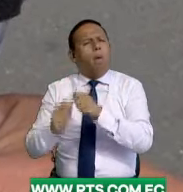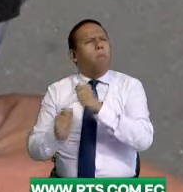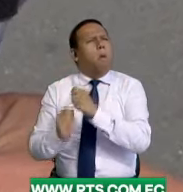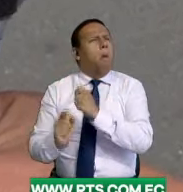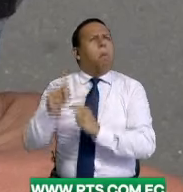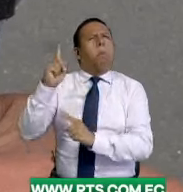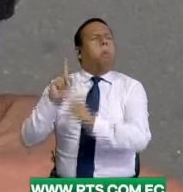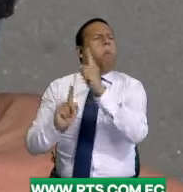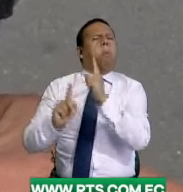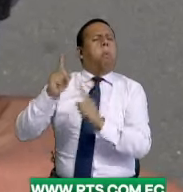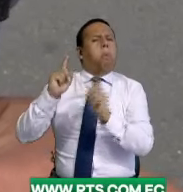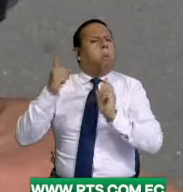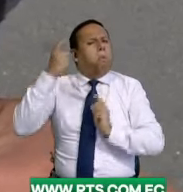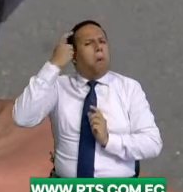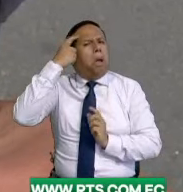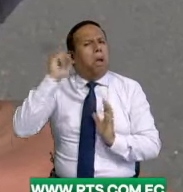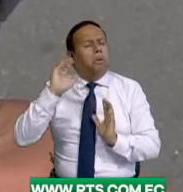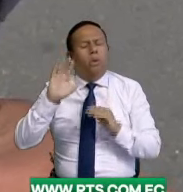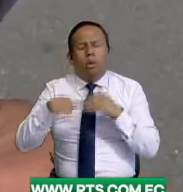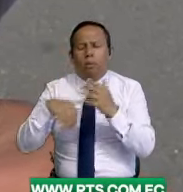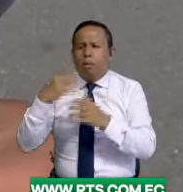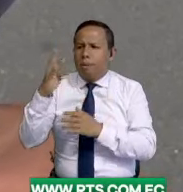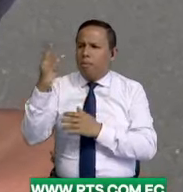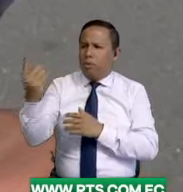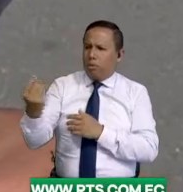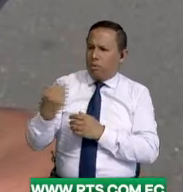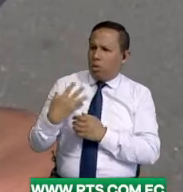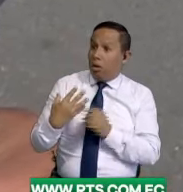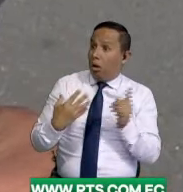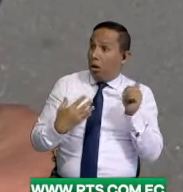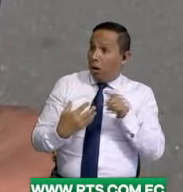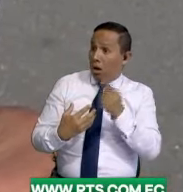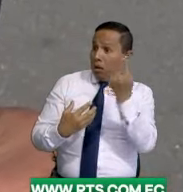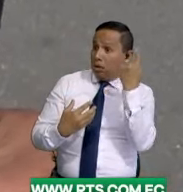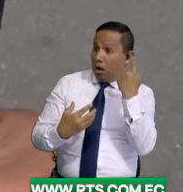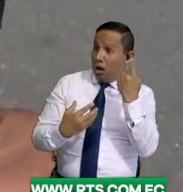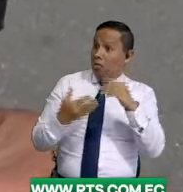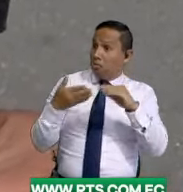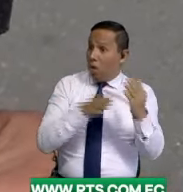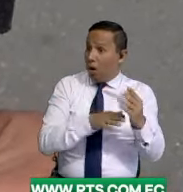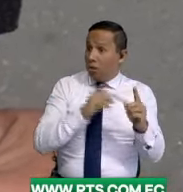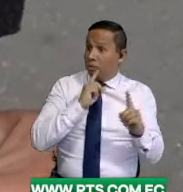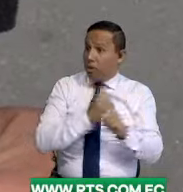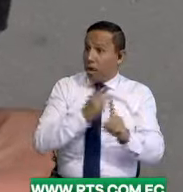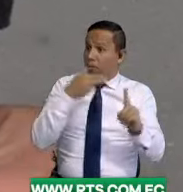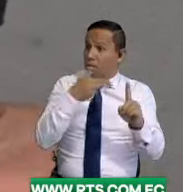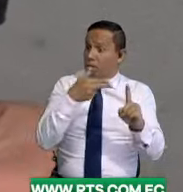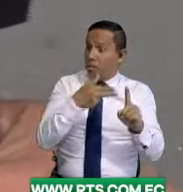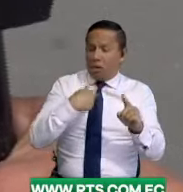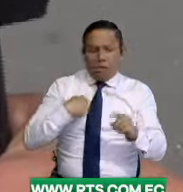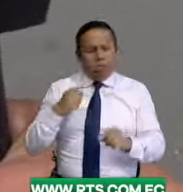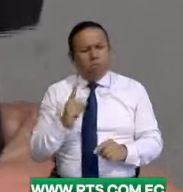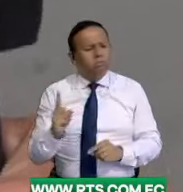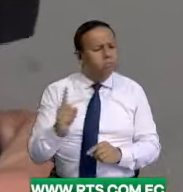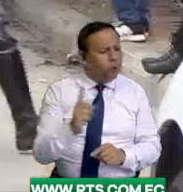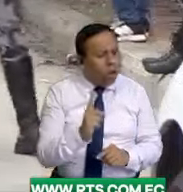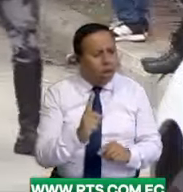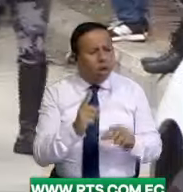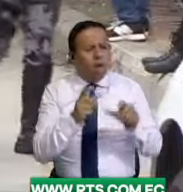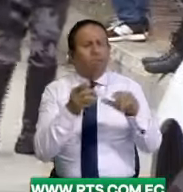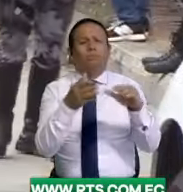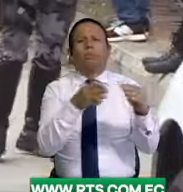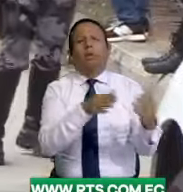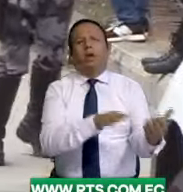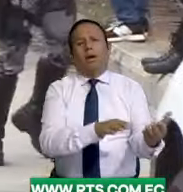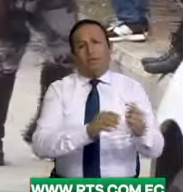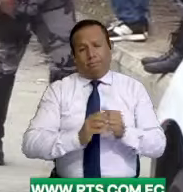eso sale mi señora diciendo que habían matado uno aquí atrás de la fábrica. Me vine a ver y el pana estaba tirado ahí. La policía